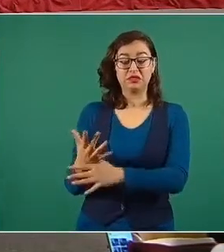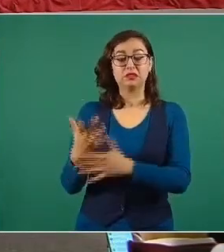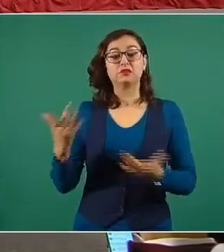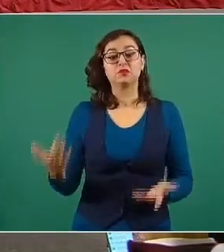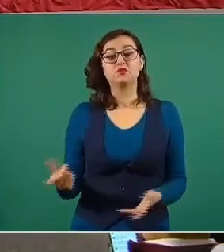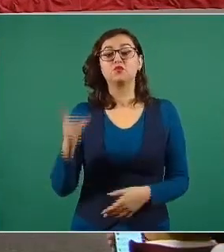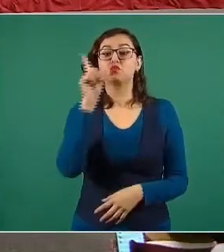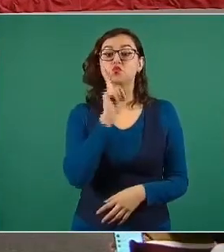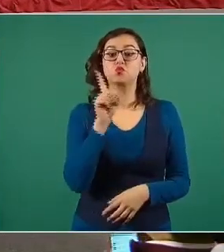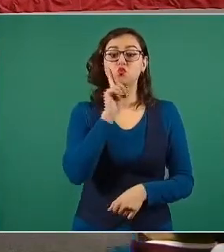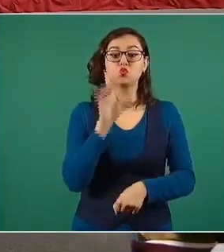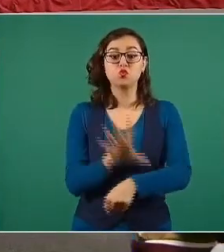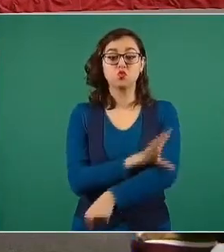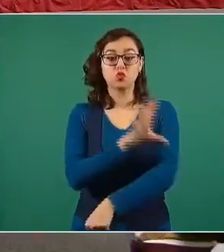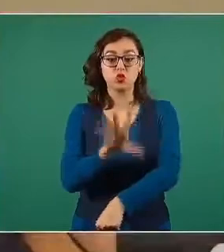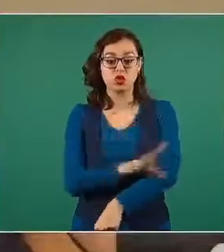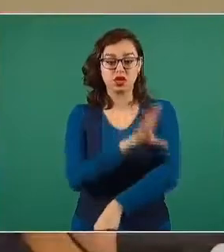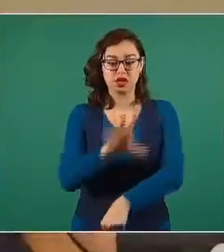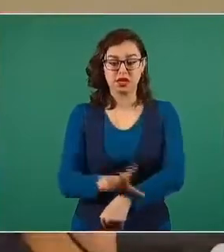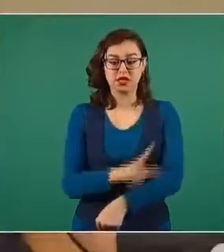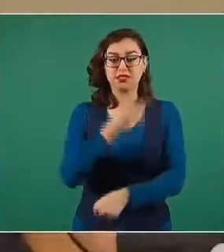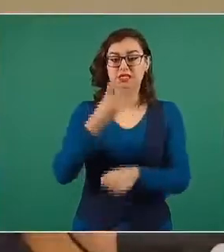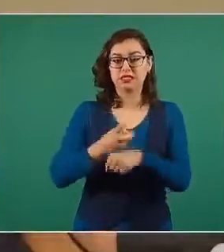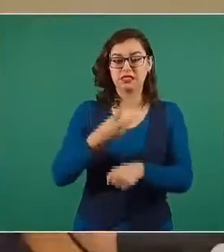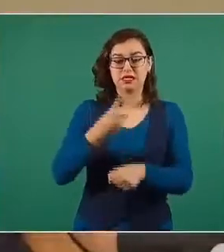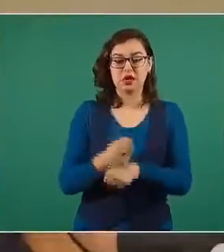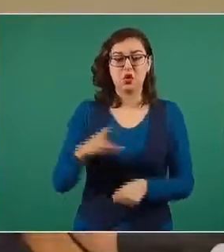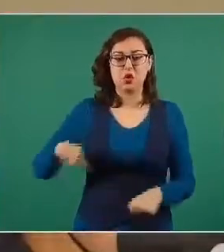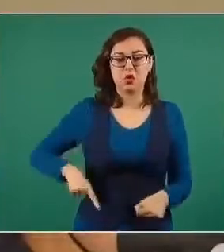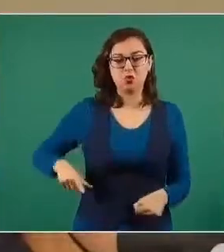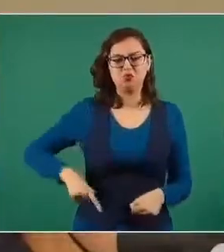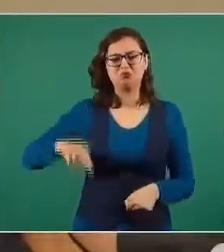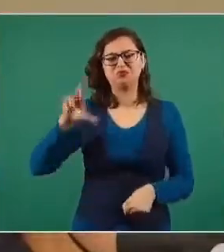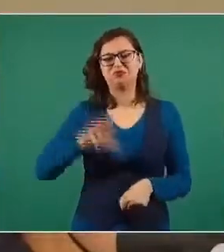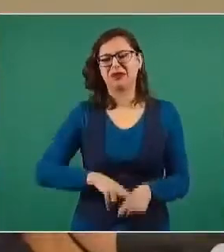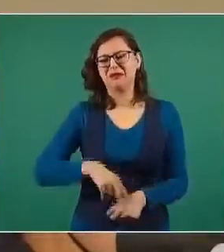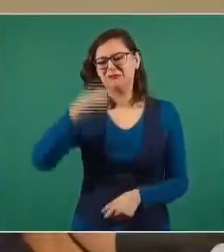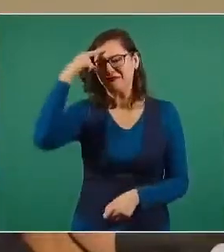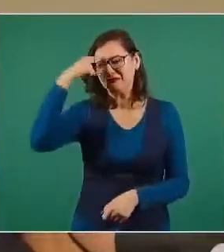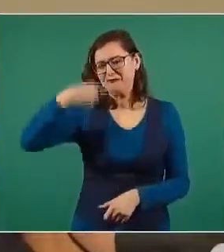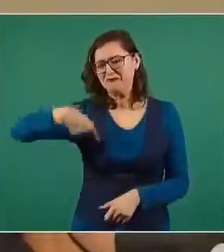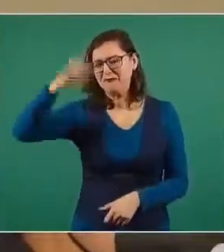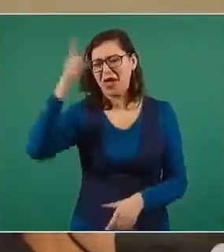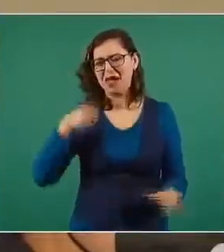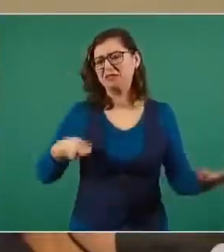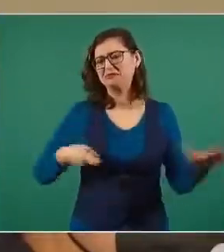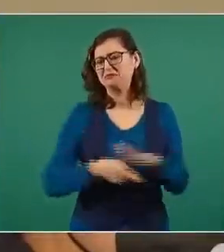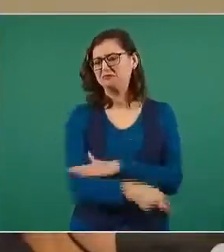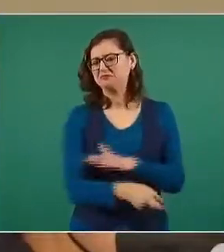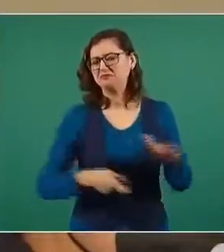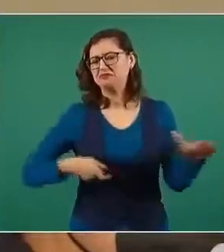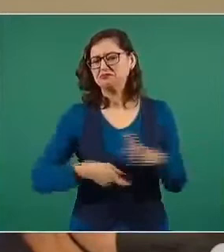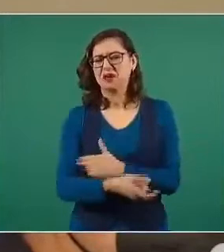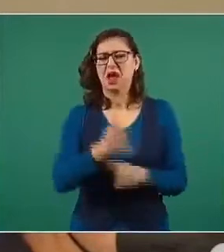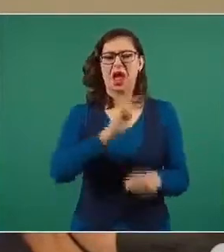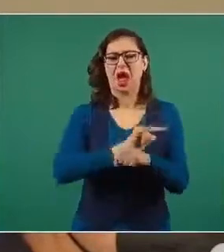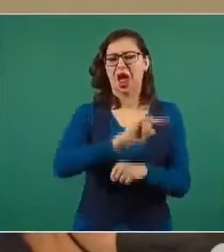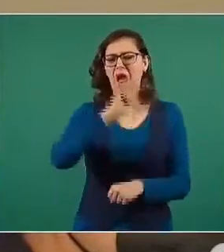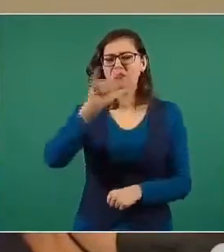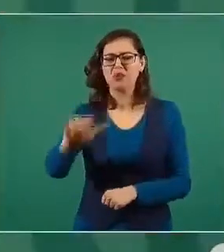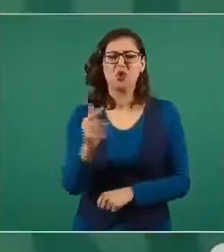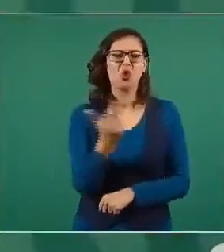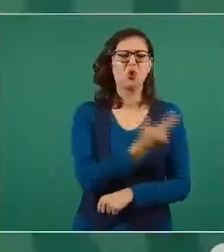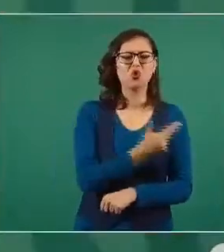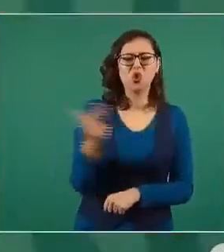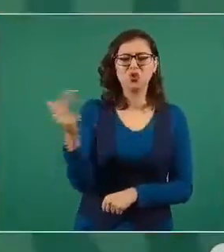y al segundo de Calderón los compraba con aviones, hoteles y boletos para ver al Real Madrid. Según la publicación,